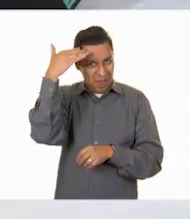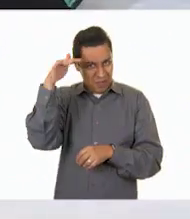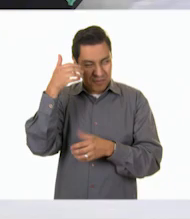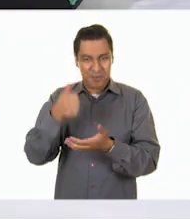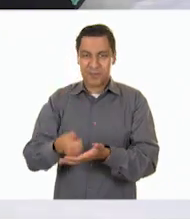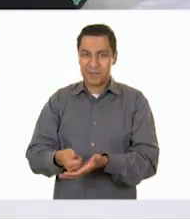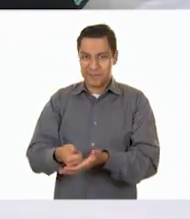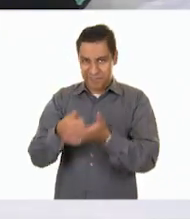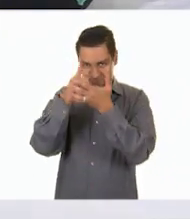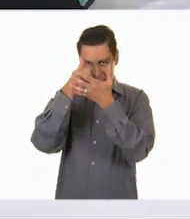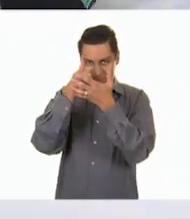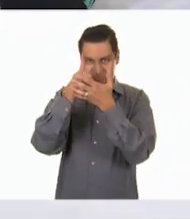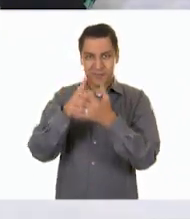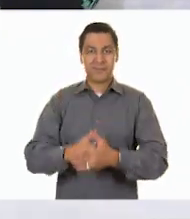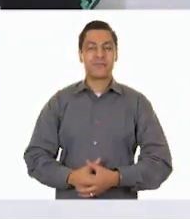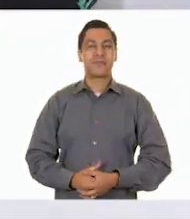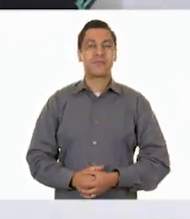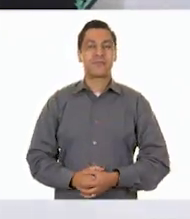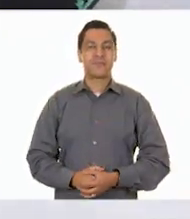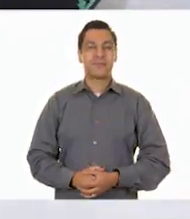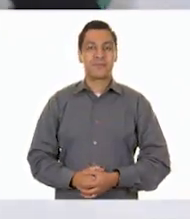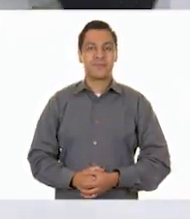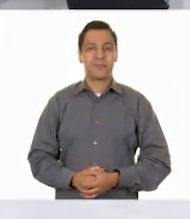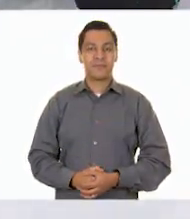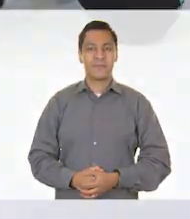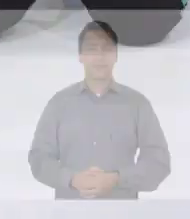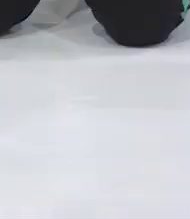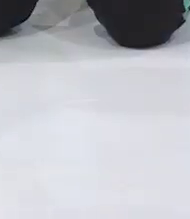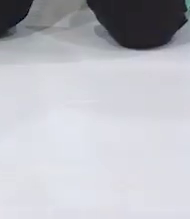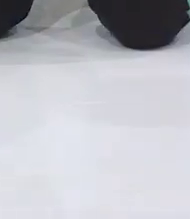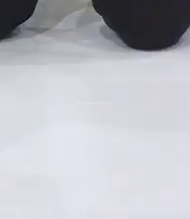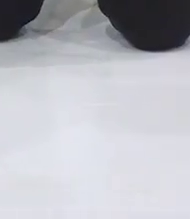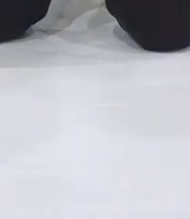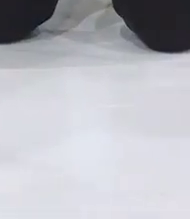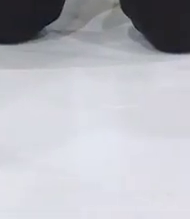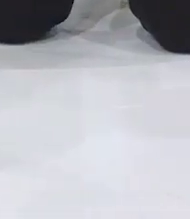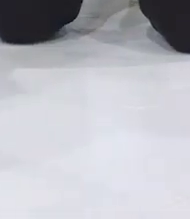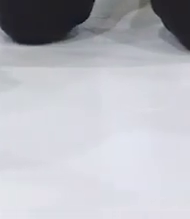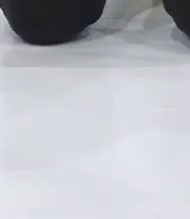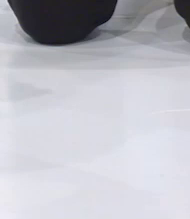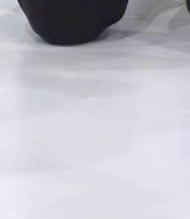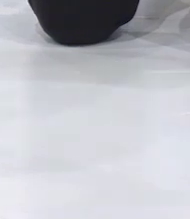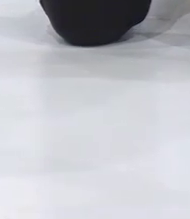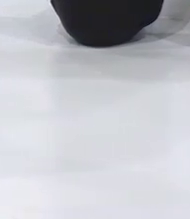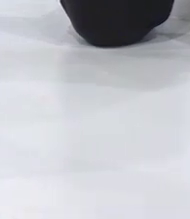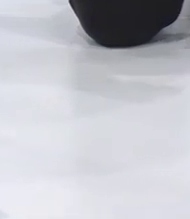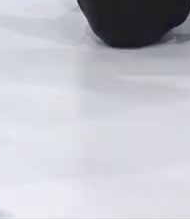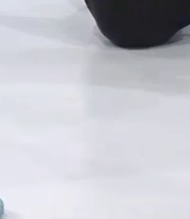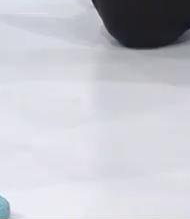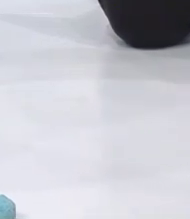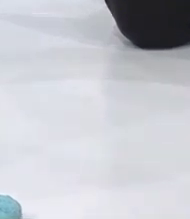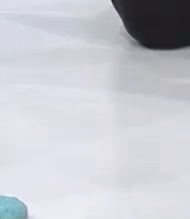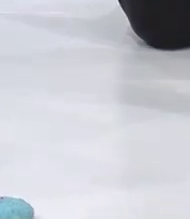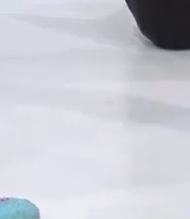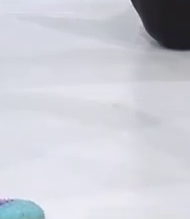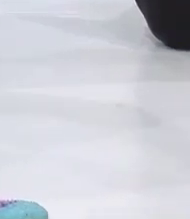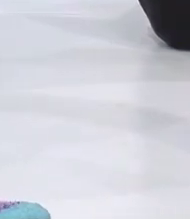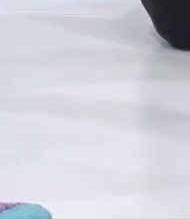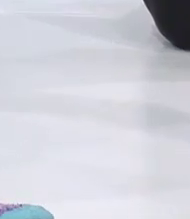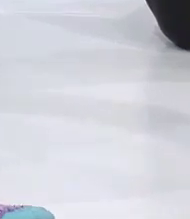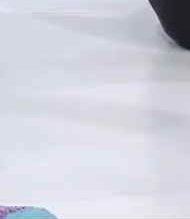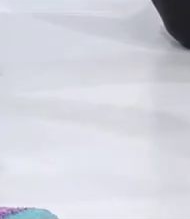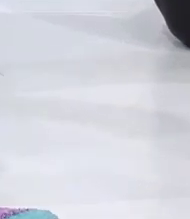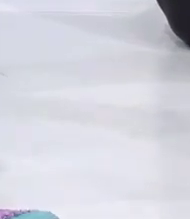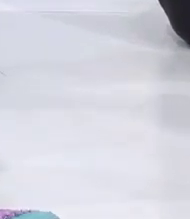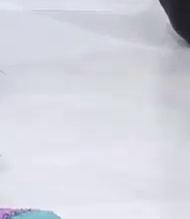puedes o periodo les sabe que tiene más experiencia que yo pero acá sí lo estoy logrando reviste tres vueltas del arte eran textos